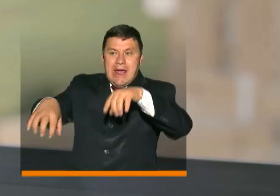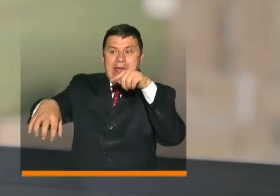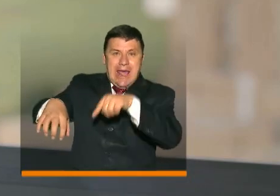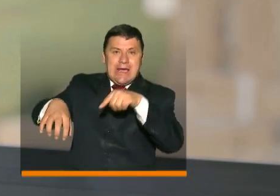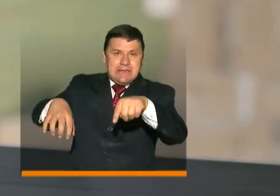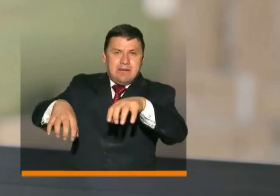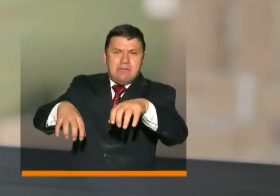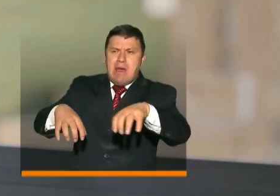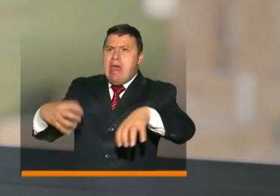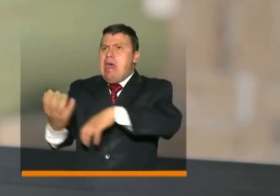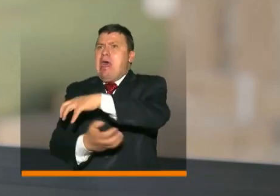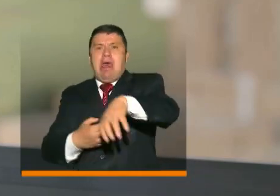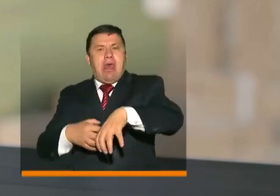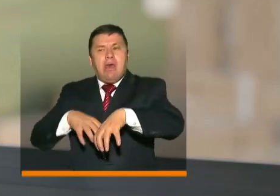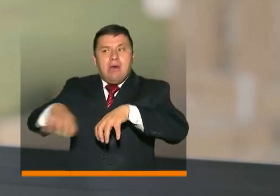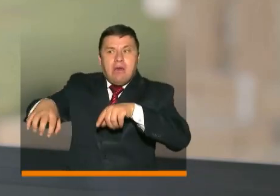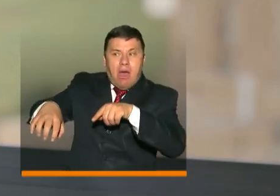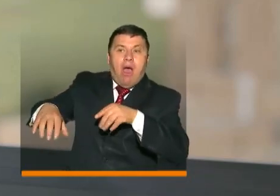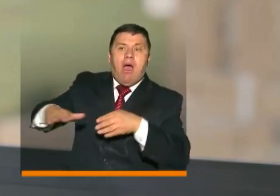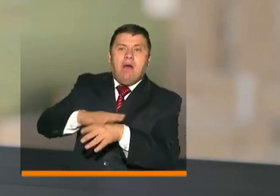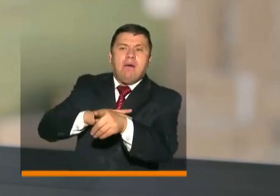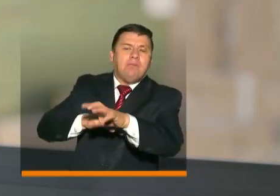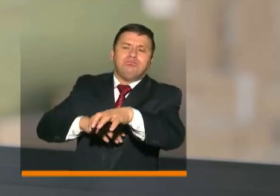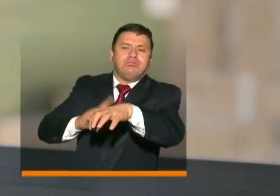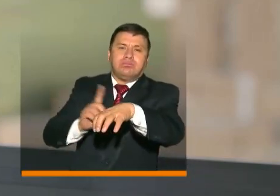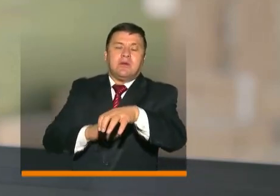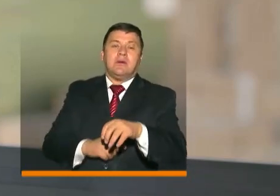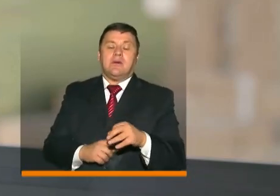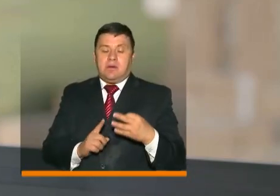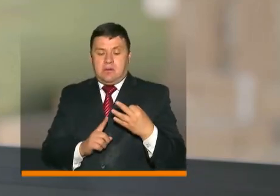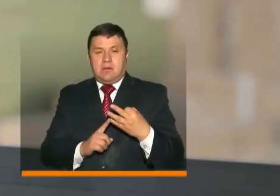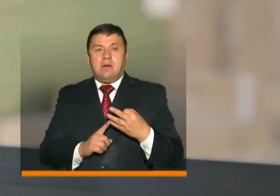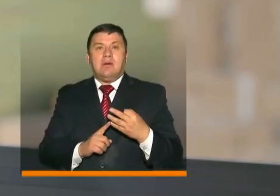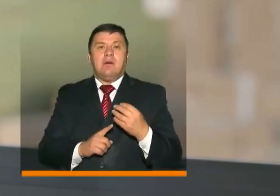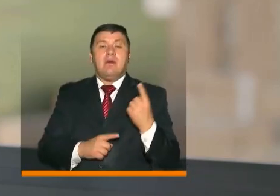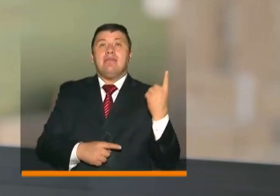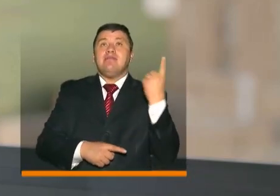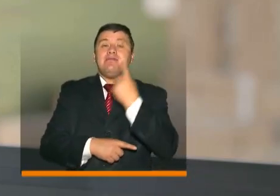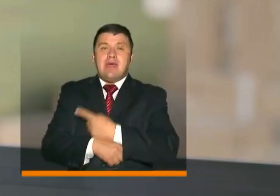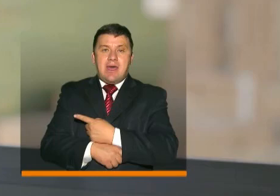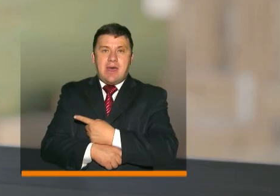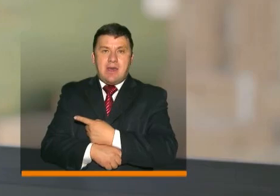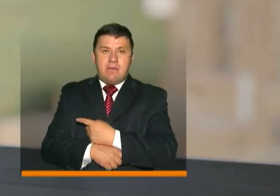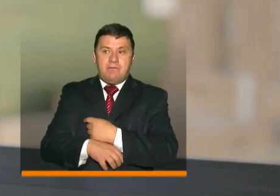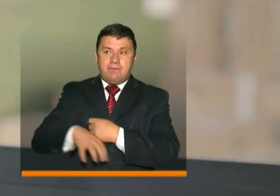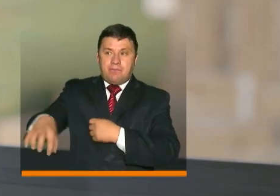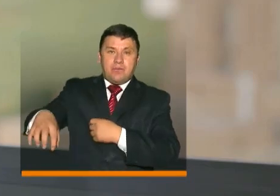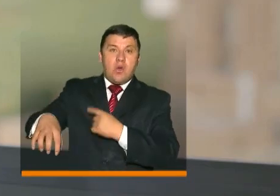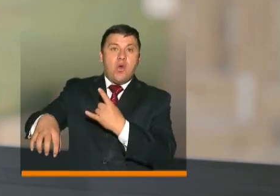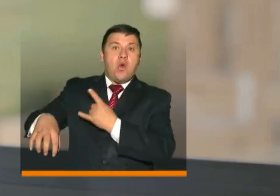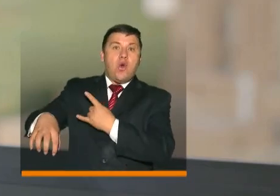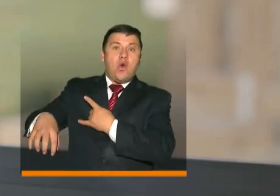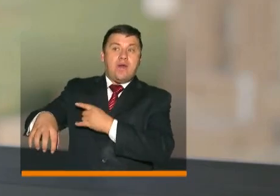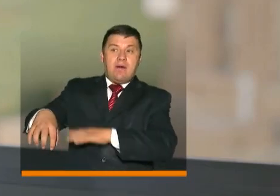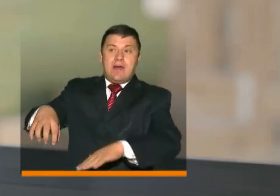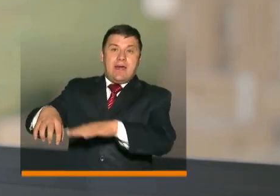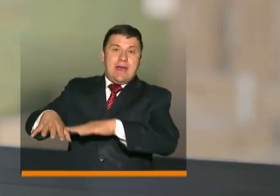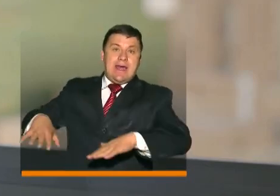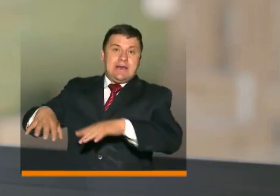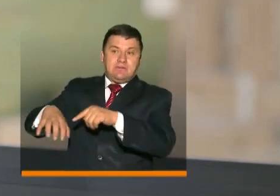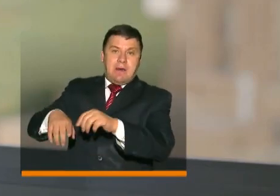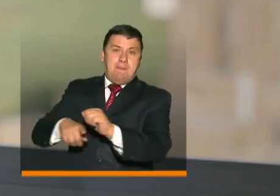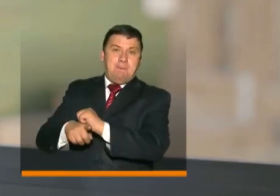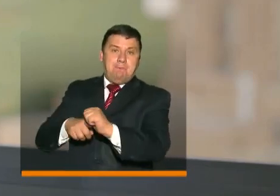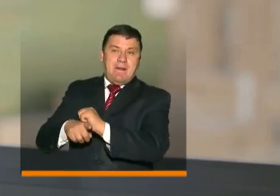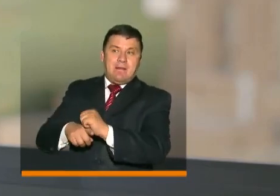la universidad con todas las personas. Lo tercero fue el pico y día, donde las facultades tienen unos espacios para las